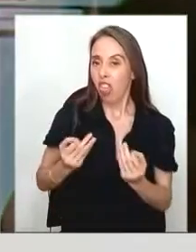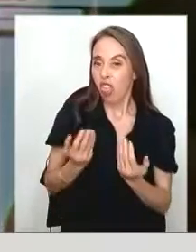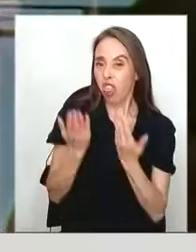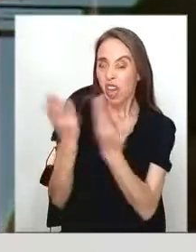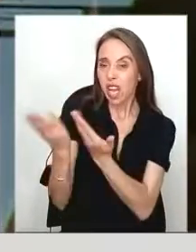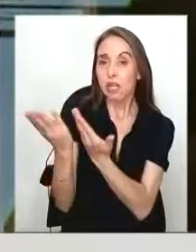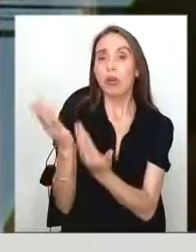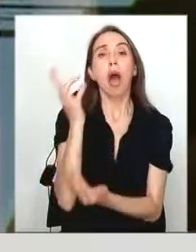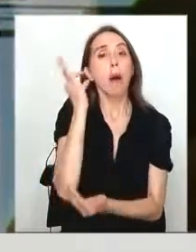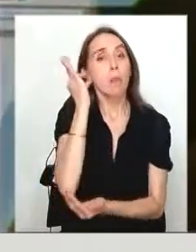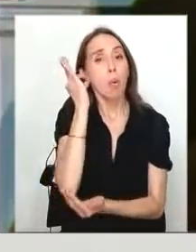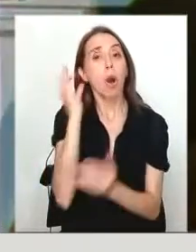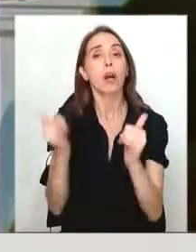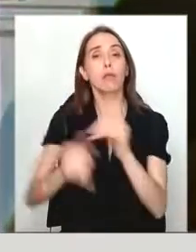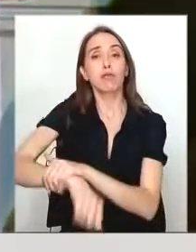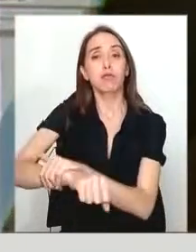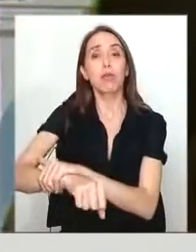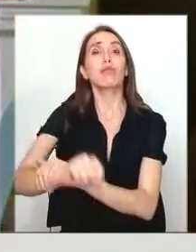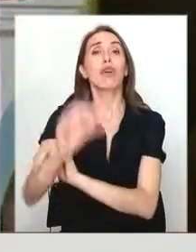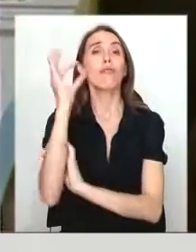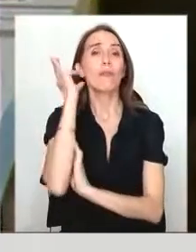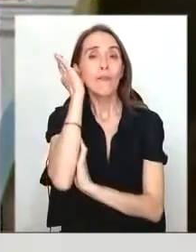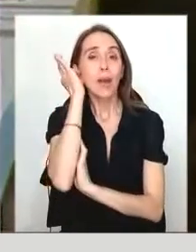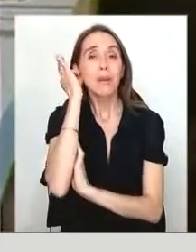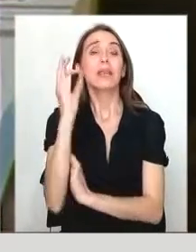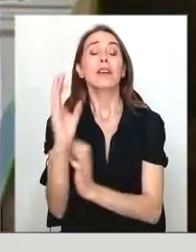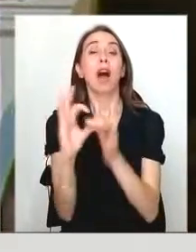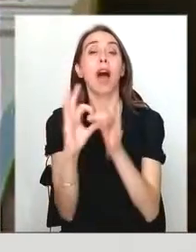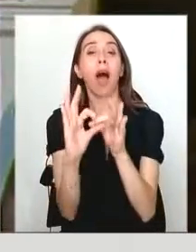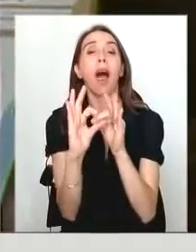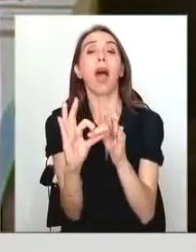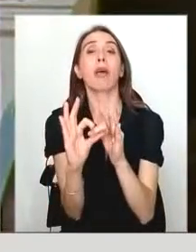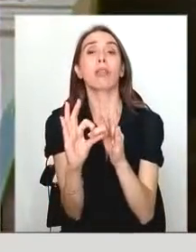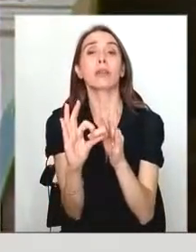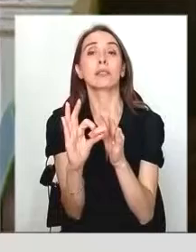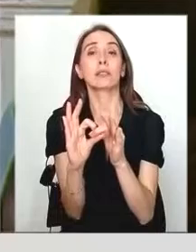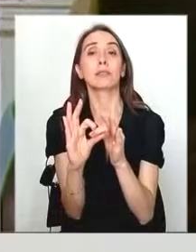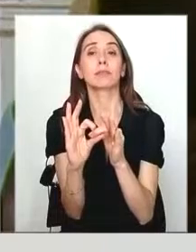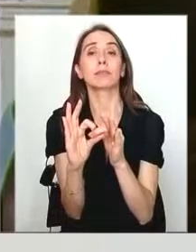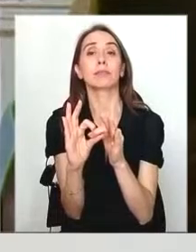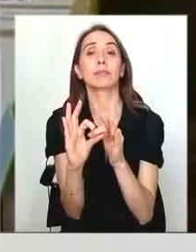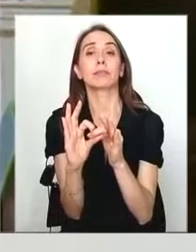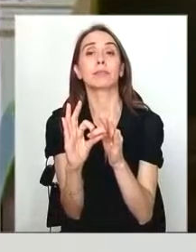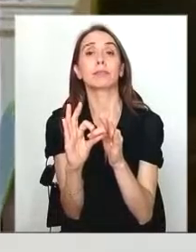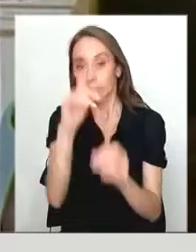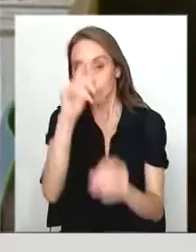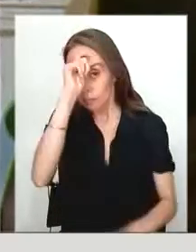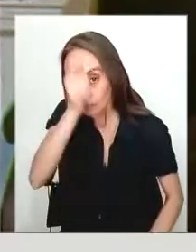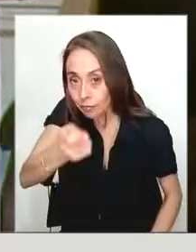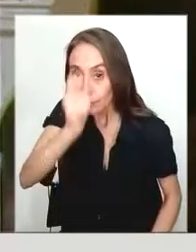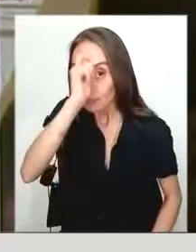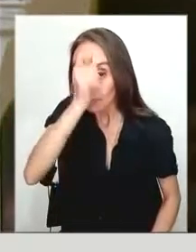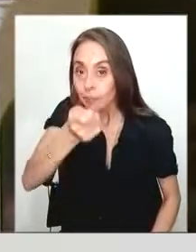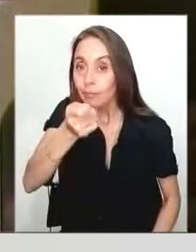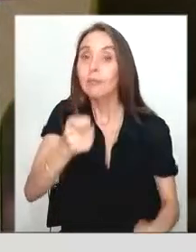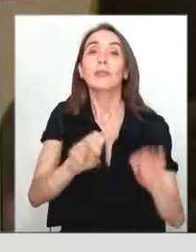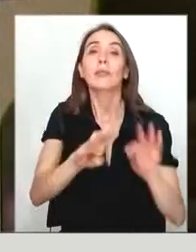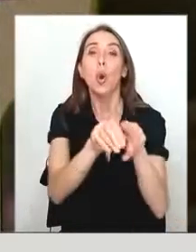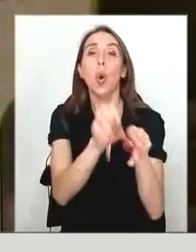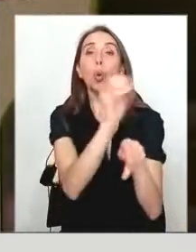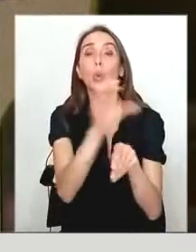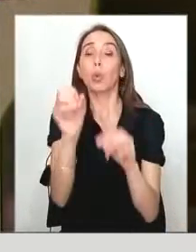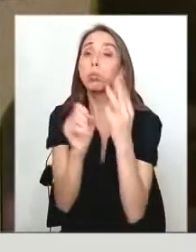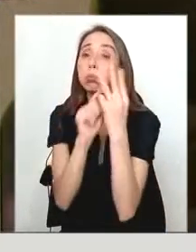femenino. Y también quiero agradecer y sacarme el sombrero para esos clubes, que son